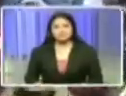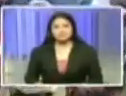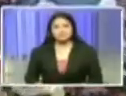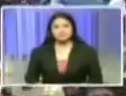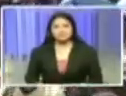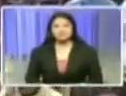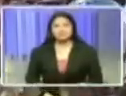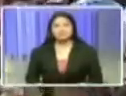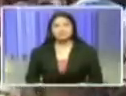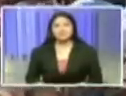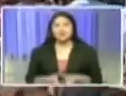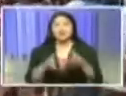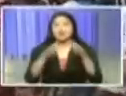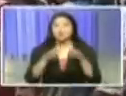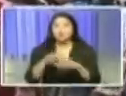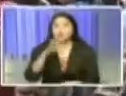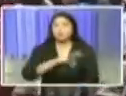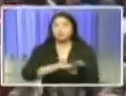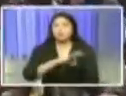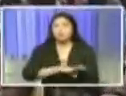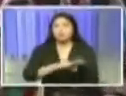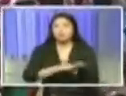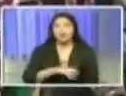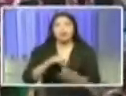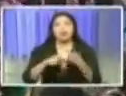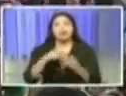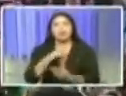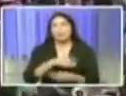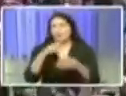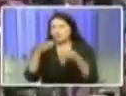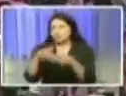A los movimientos sociales colectivo.